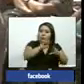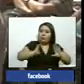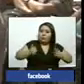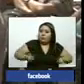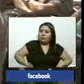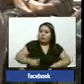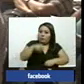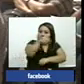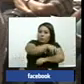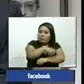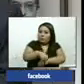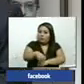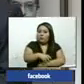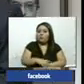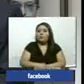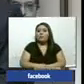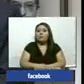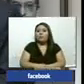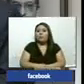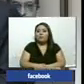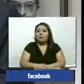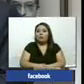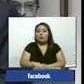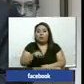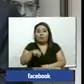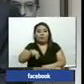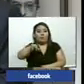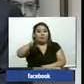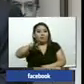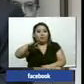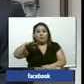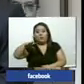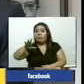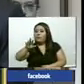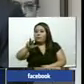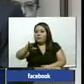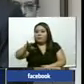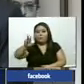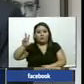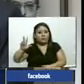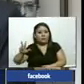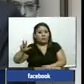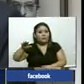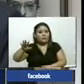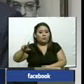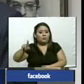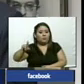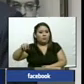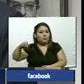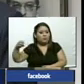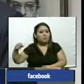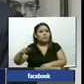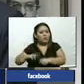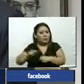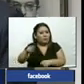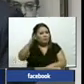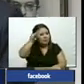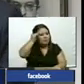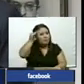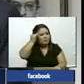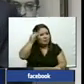del Estado. Estos 351 mil 400 dólares, ustedes